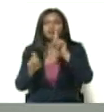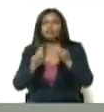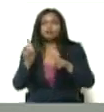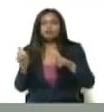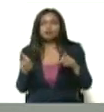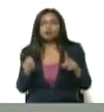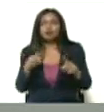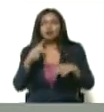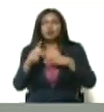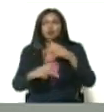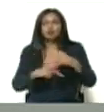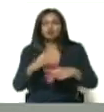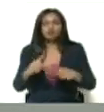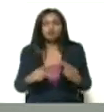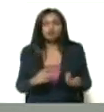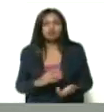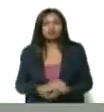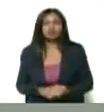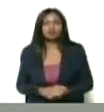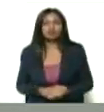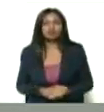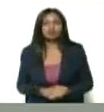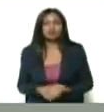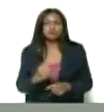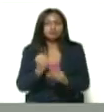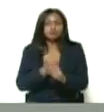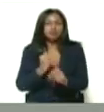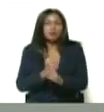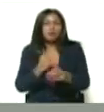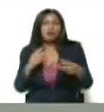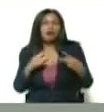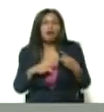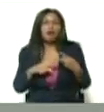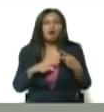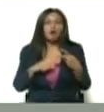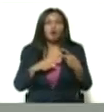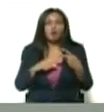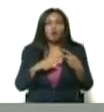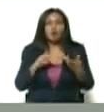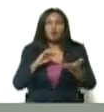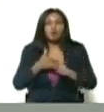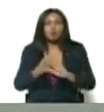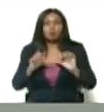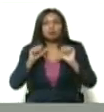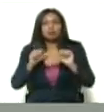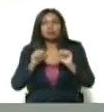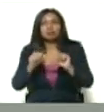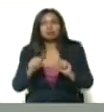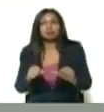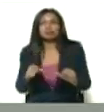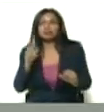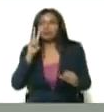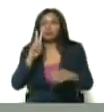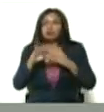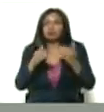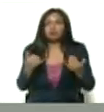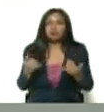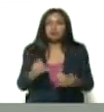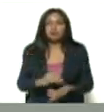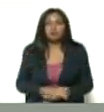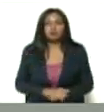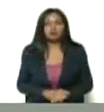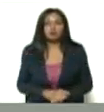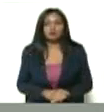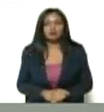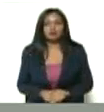tema de la producción, el sector trabajo, ¿cómo se va a seguir? ¿Qué escenarios? Era una pregunta que teníamos para